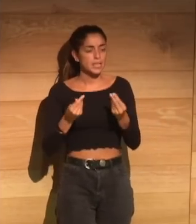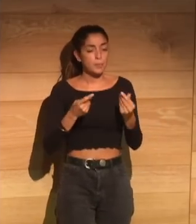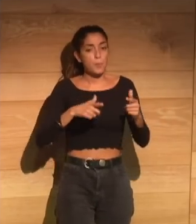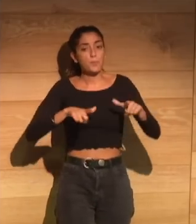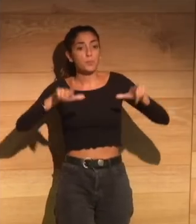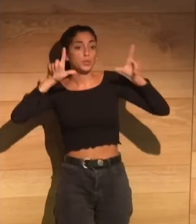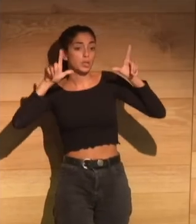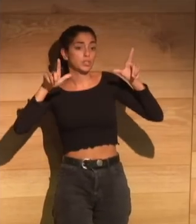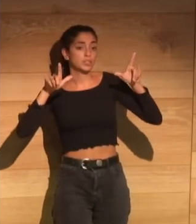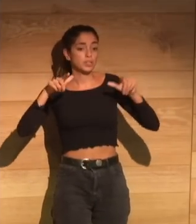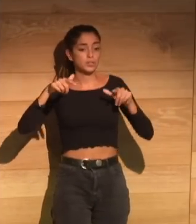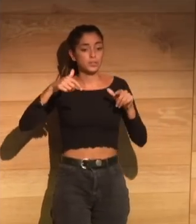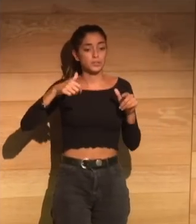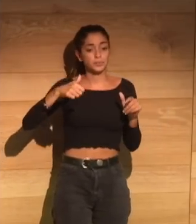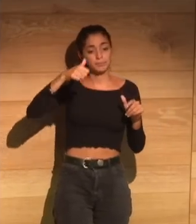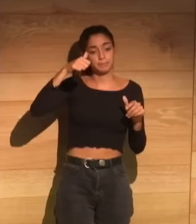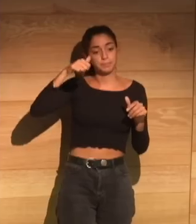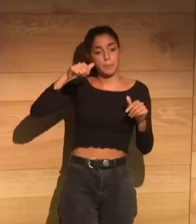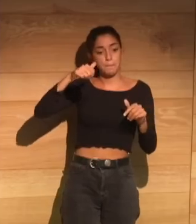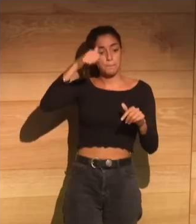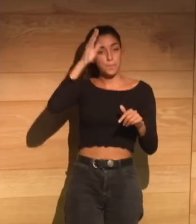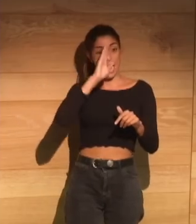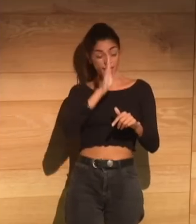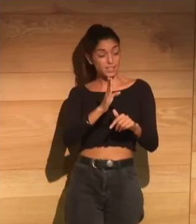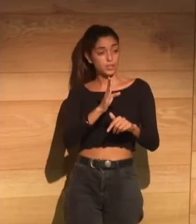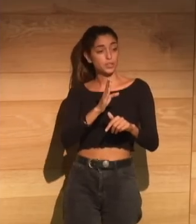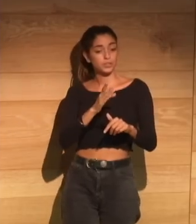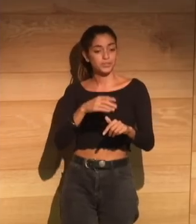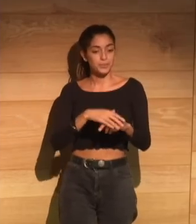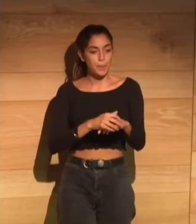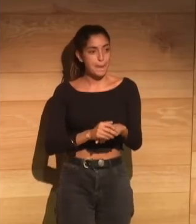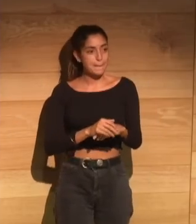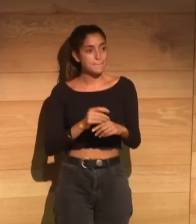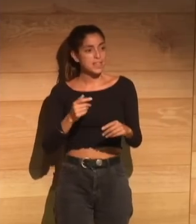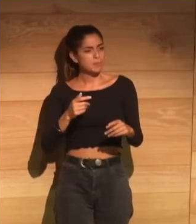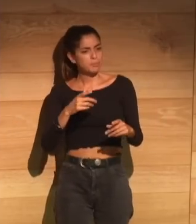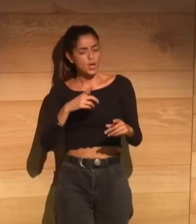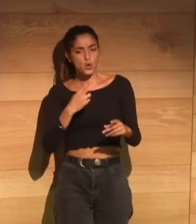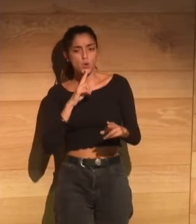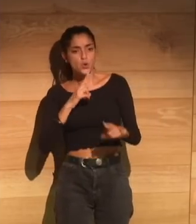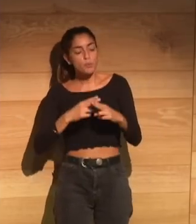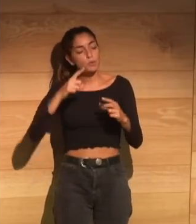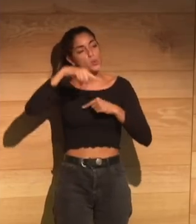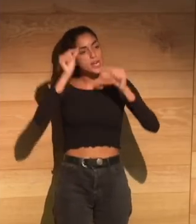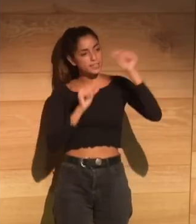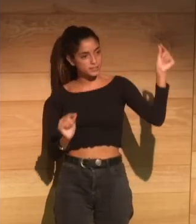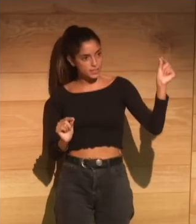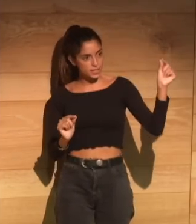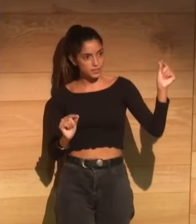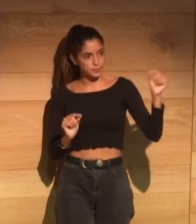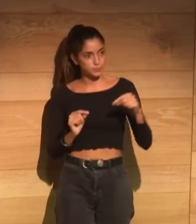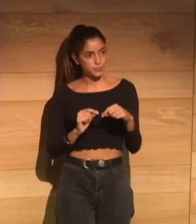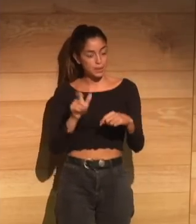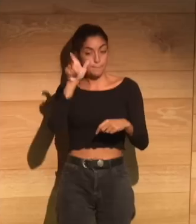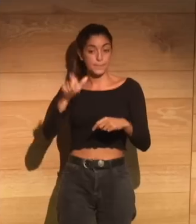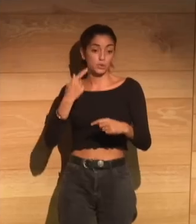protagonistas etéreos y se crea el primer nombre de una estrella. El primer nombre que provoca que la gente diga, vamos a ver esto porque cuentan